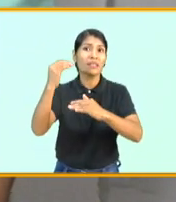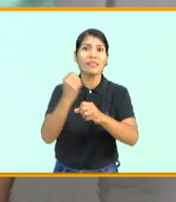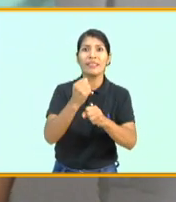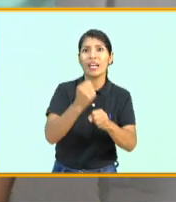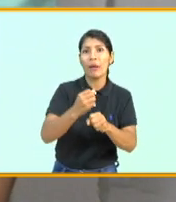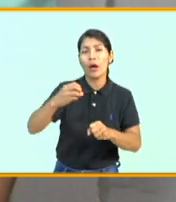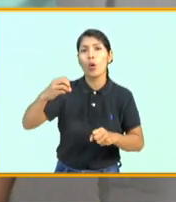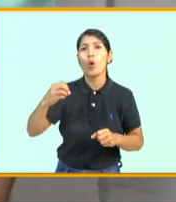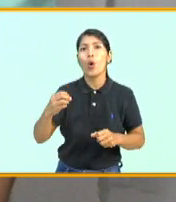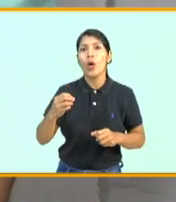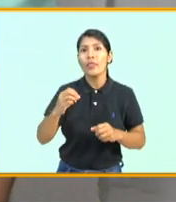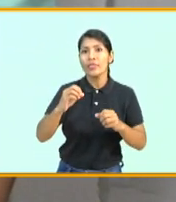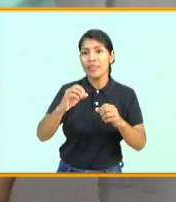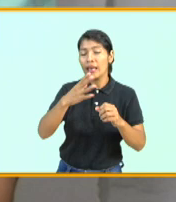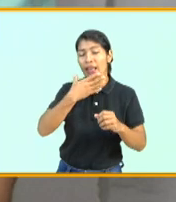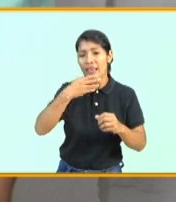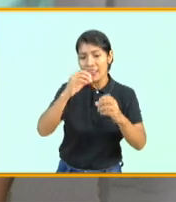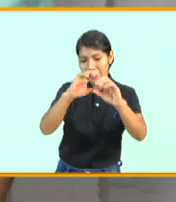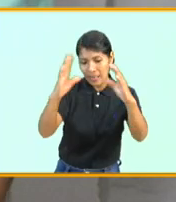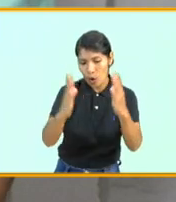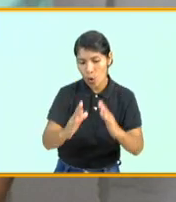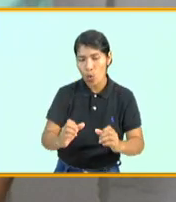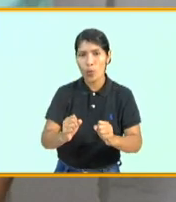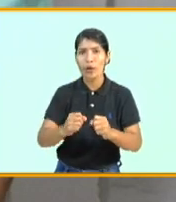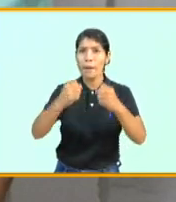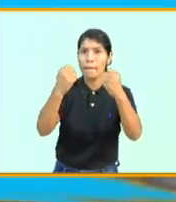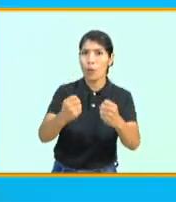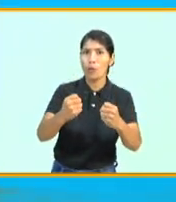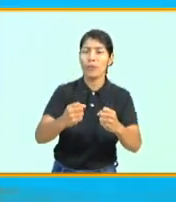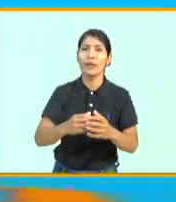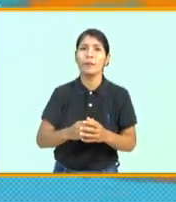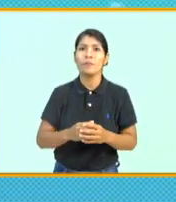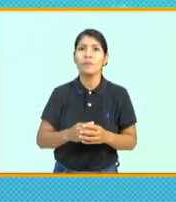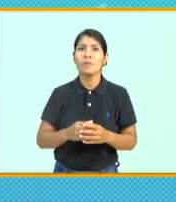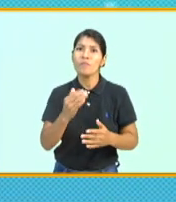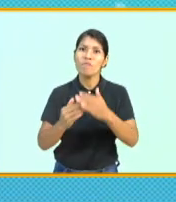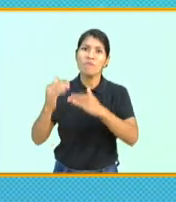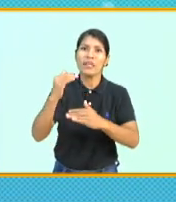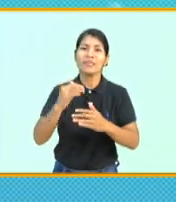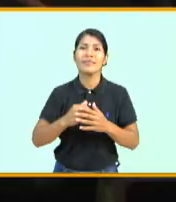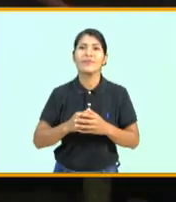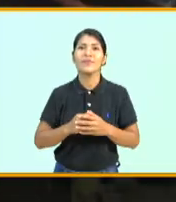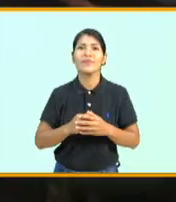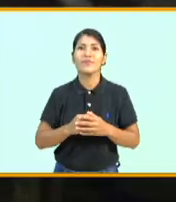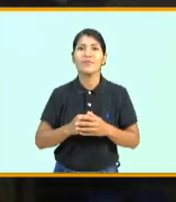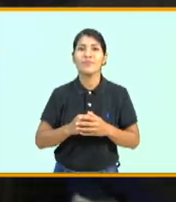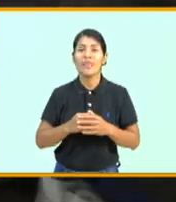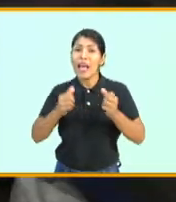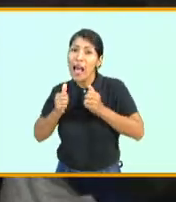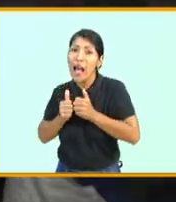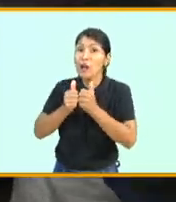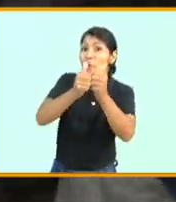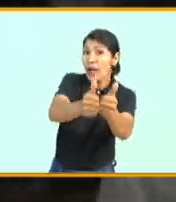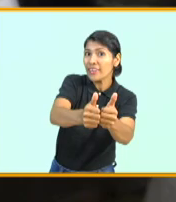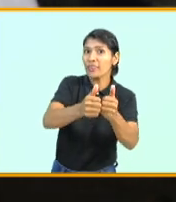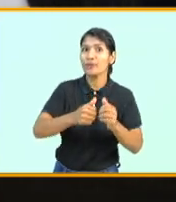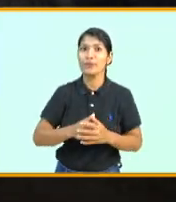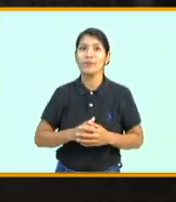Susana es más sobresaliente, por llamarlo así. ¡Acompáñenos!